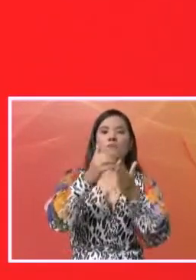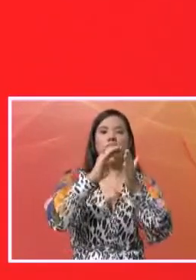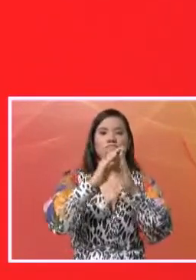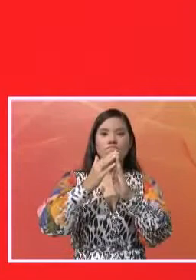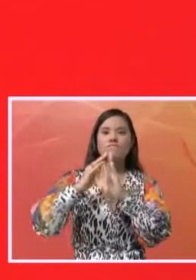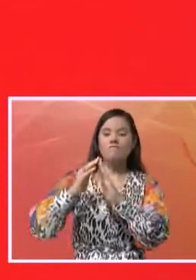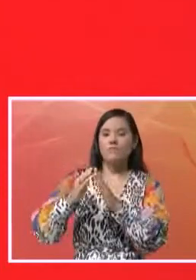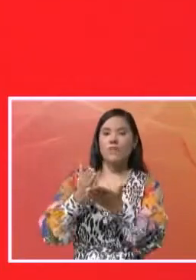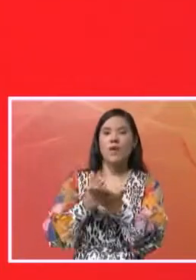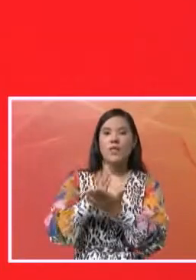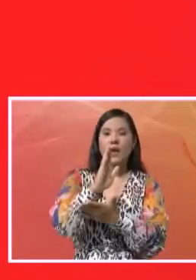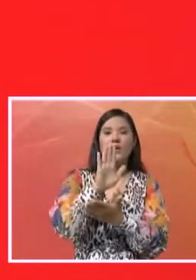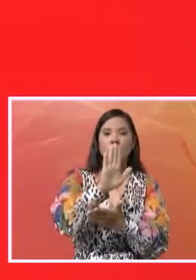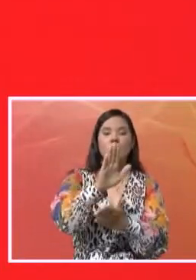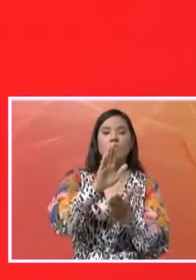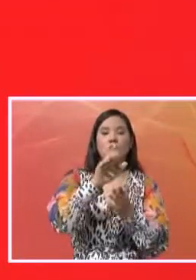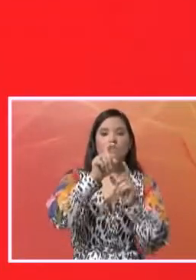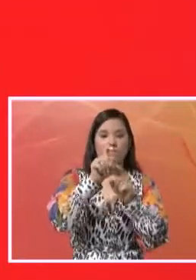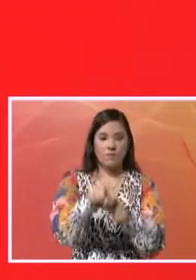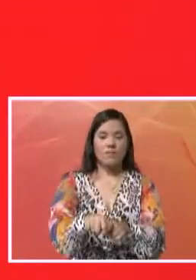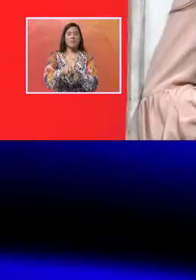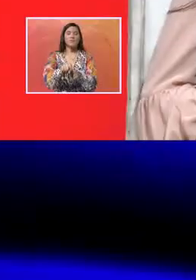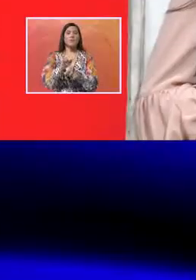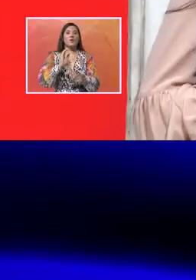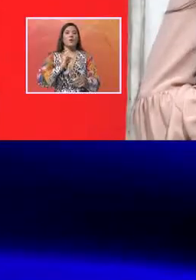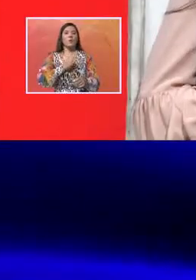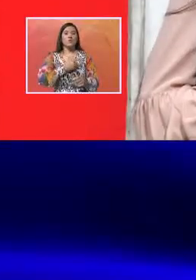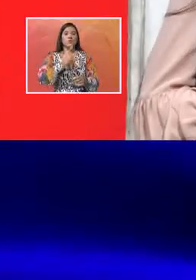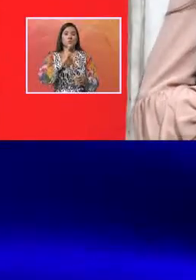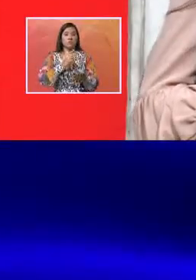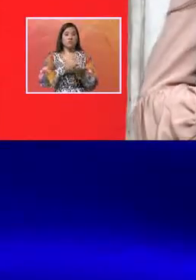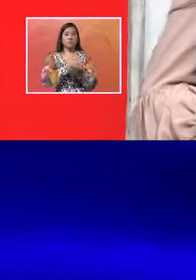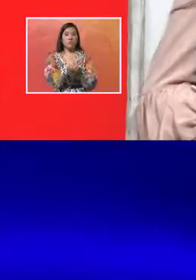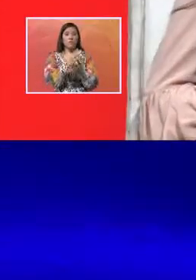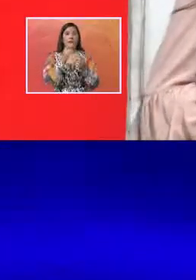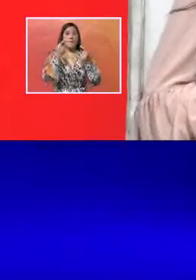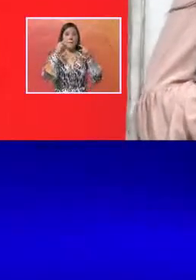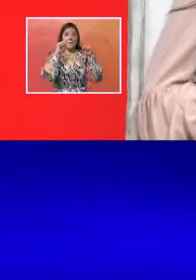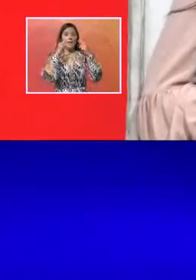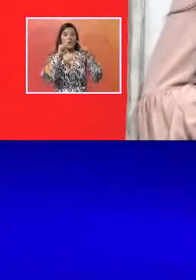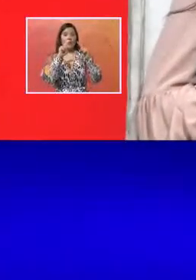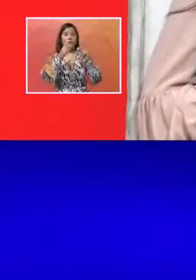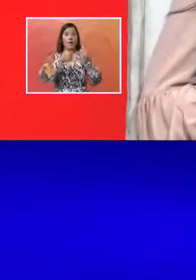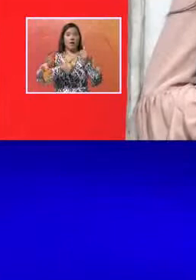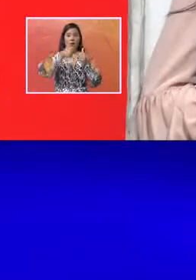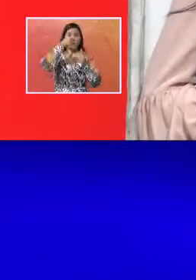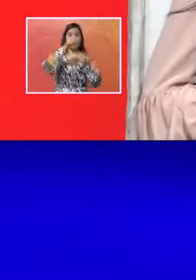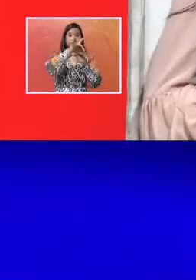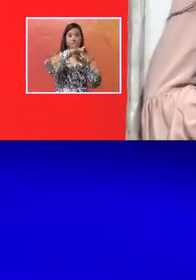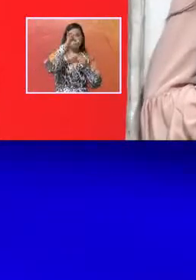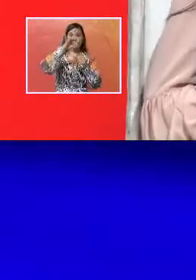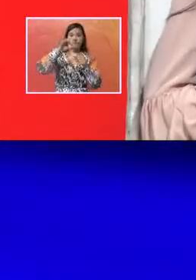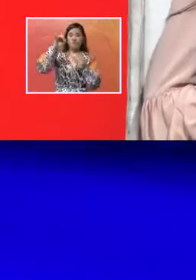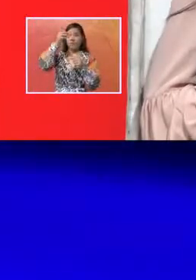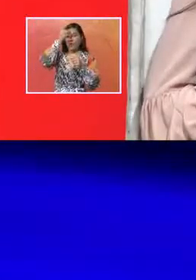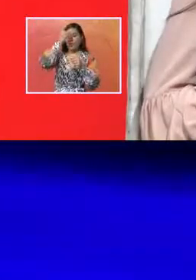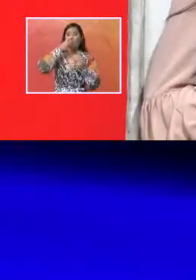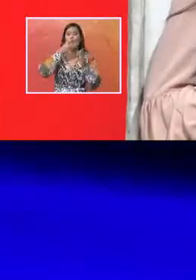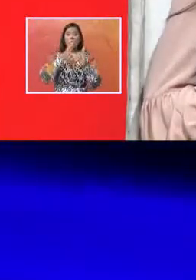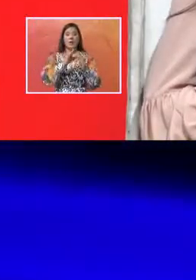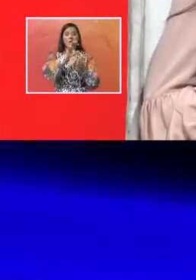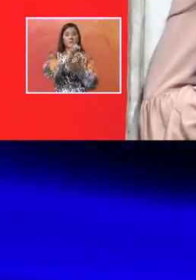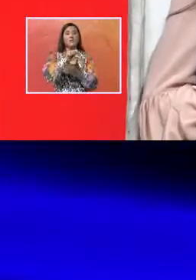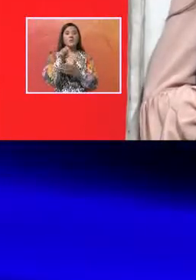cuanto a sus derechos y sus deberes claro porque uno de uno de los roles de la vida es la promoción debe promover el sistema dominicano de seguridad